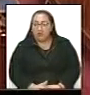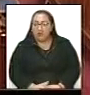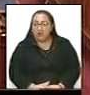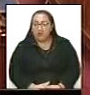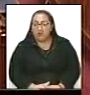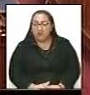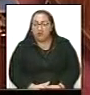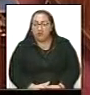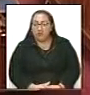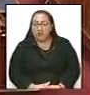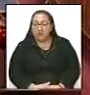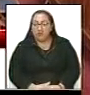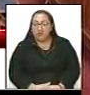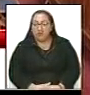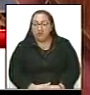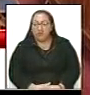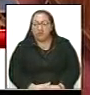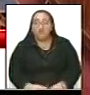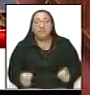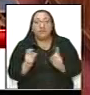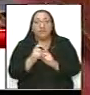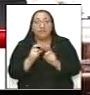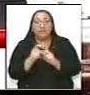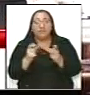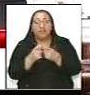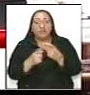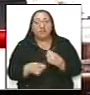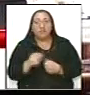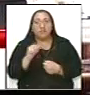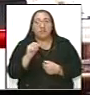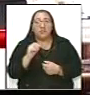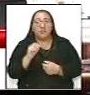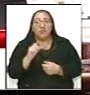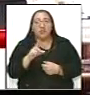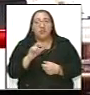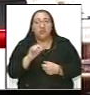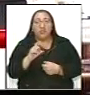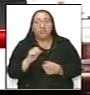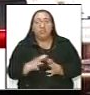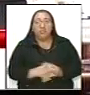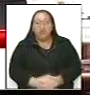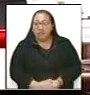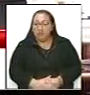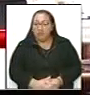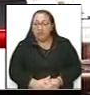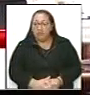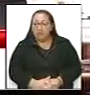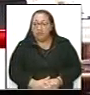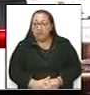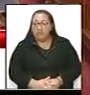congresista. Tiene la palabra el congresista Lucio Ávila.